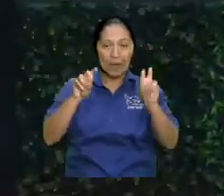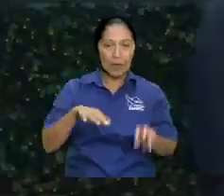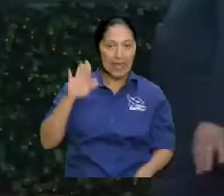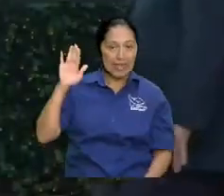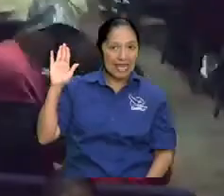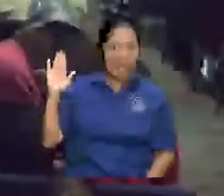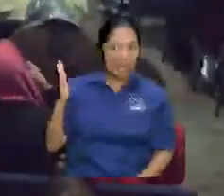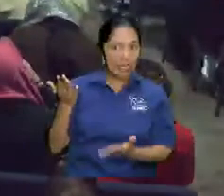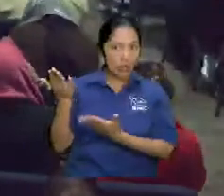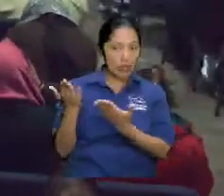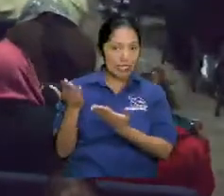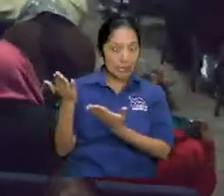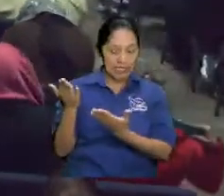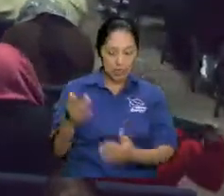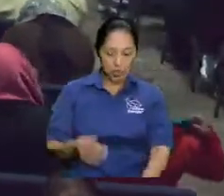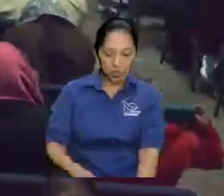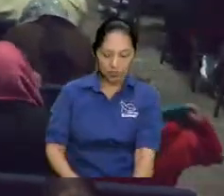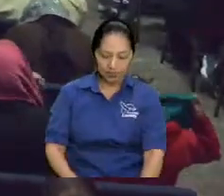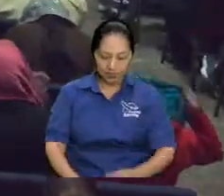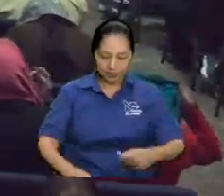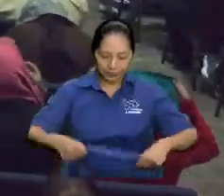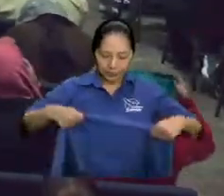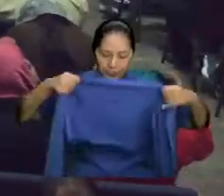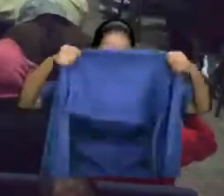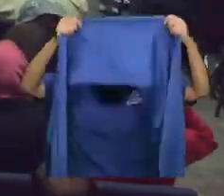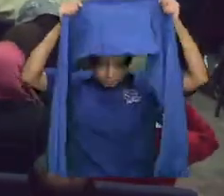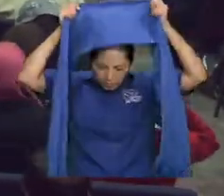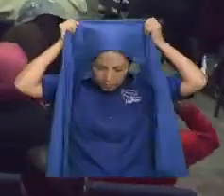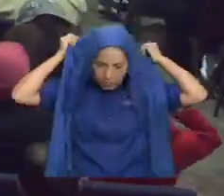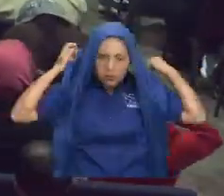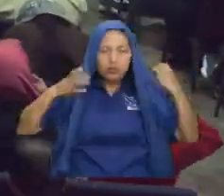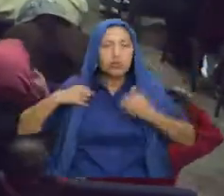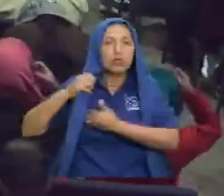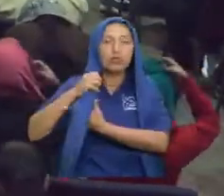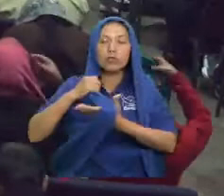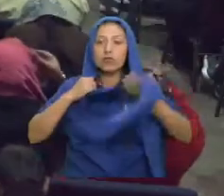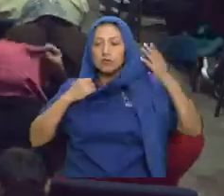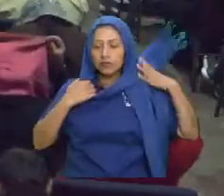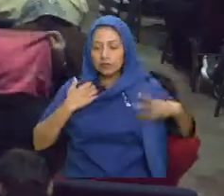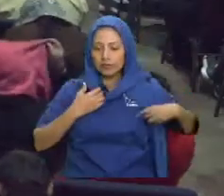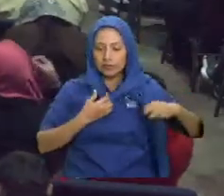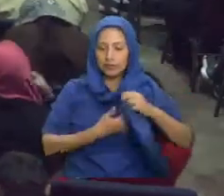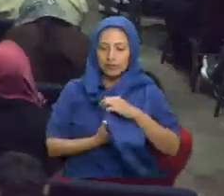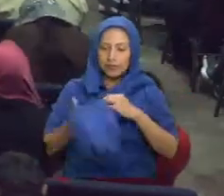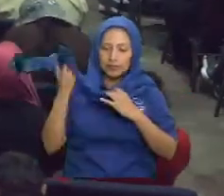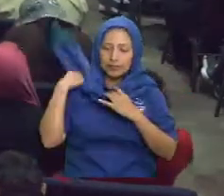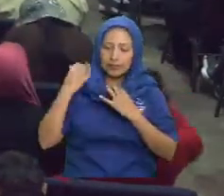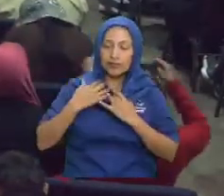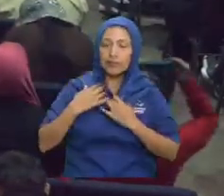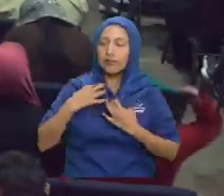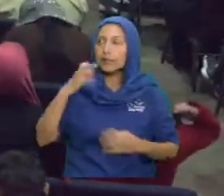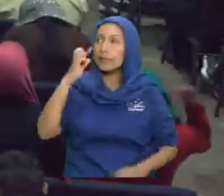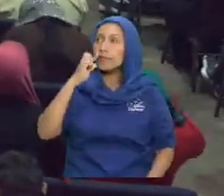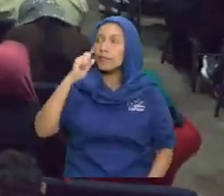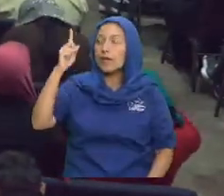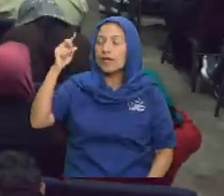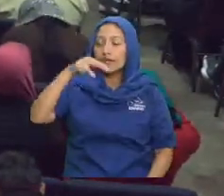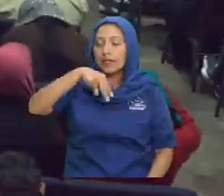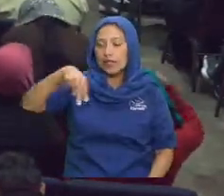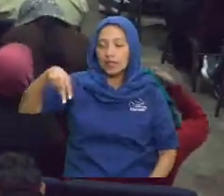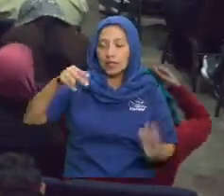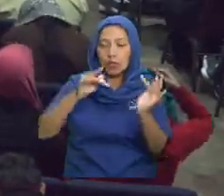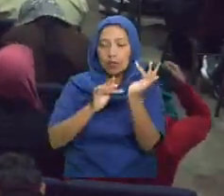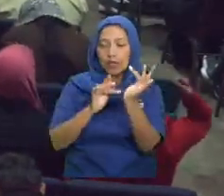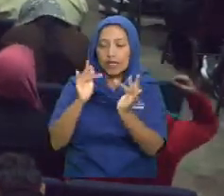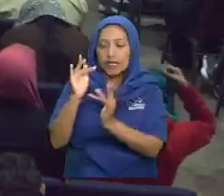discurrir en la mañanita, en el primer servicio. Padre, en el nombre de Jesús, ten misericordia a nosotros. Apelamos